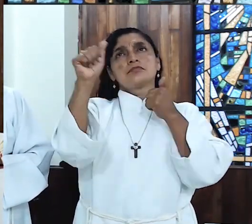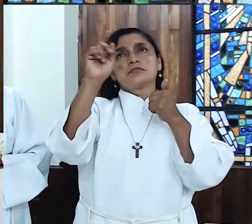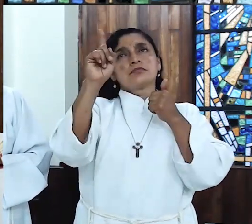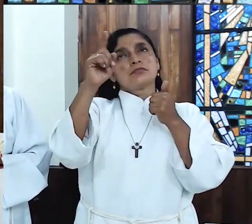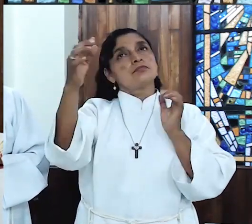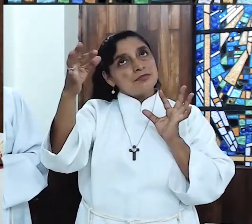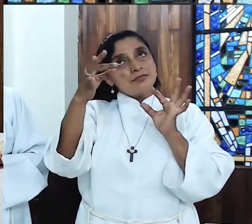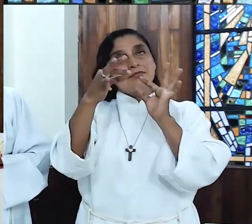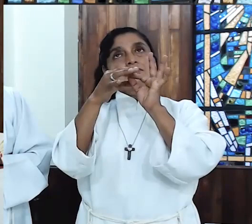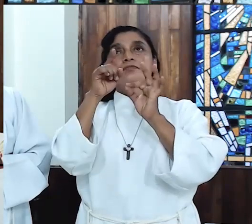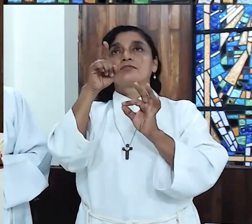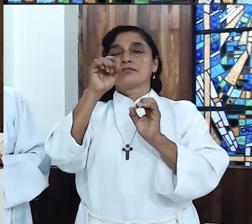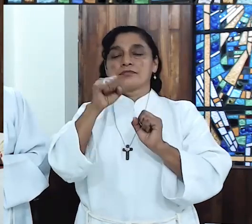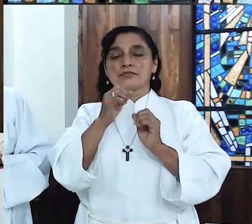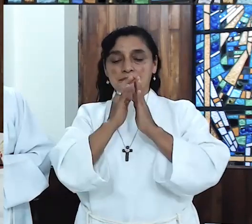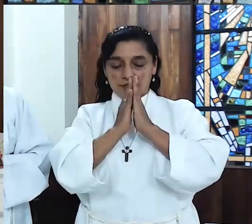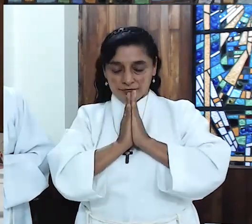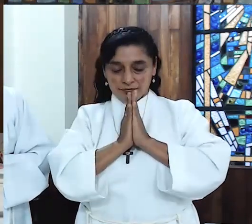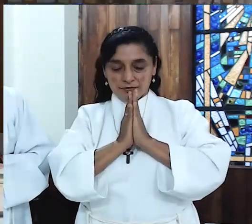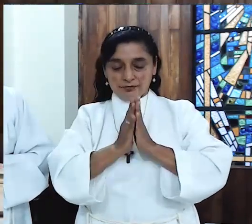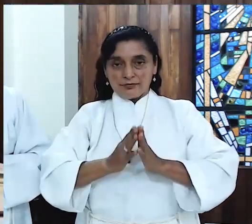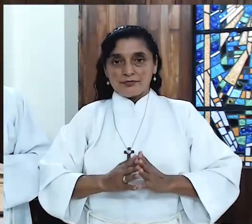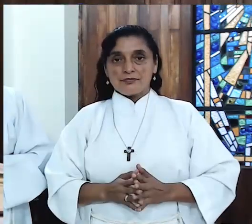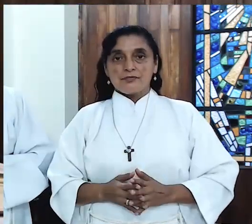aparte de ti. Amén.